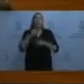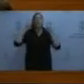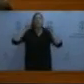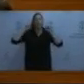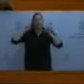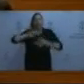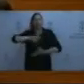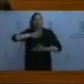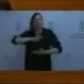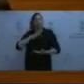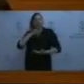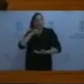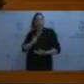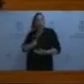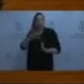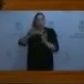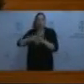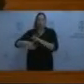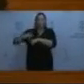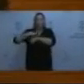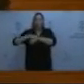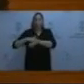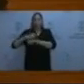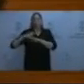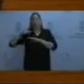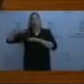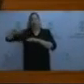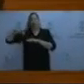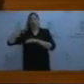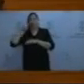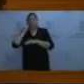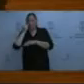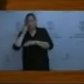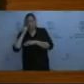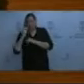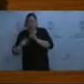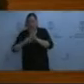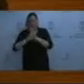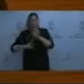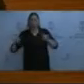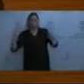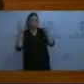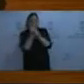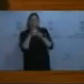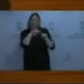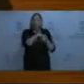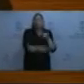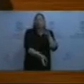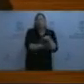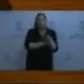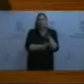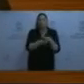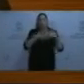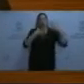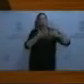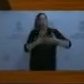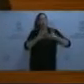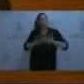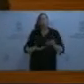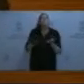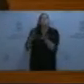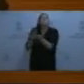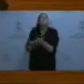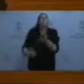Capacitados, que, ante la repetida negativa del Gobierno de Javier Fernández a cumplir la ley, siguen luchando solicitando que se cumpla el decreto que